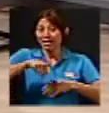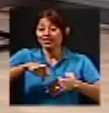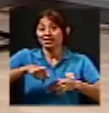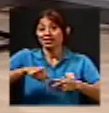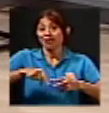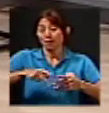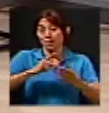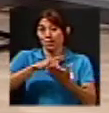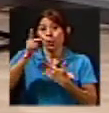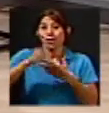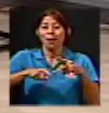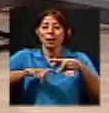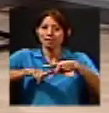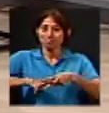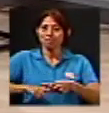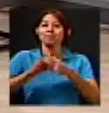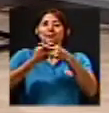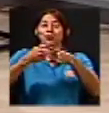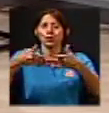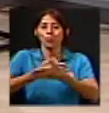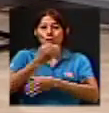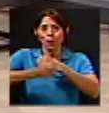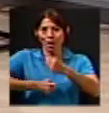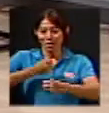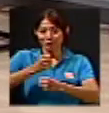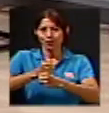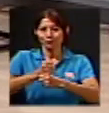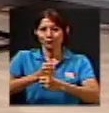de arranque del nuevo año,